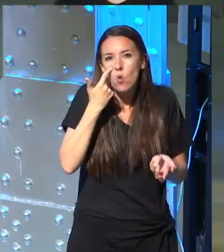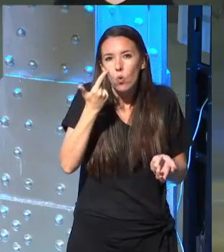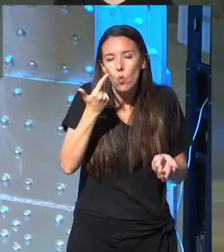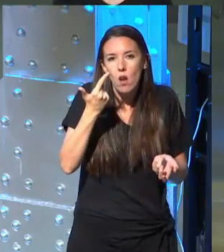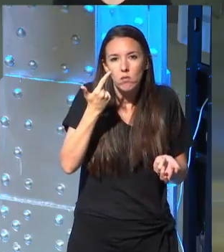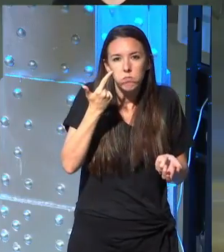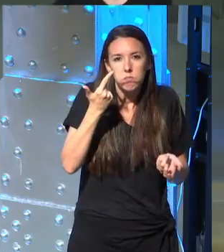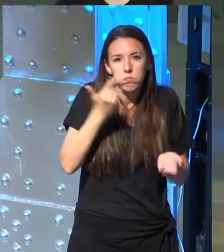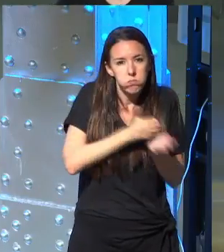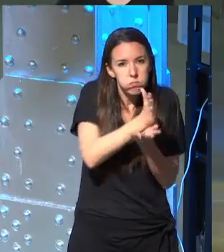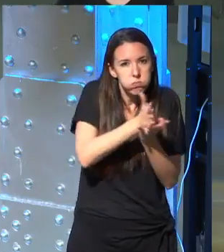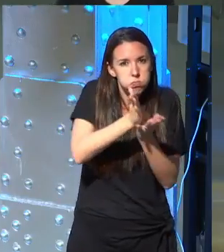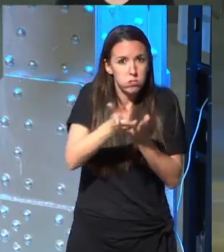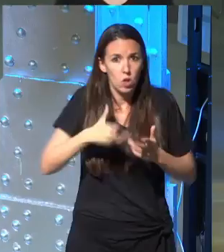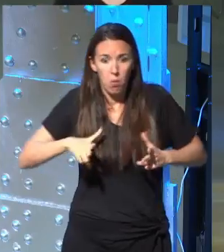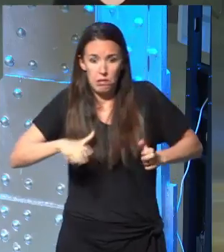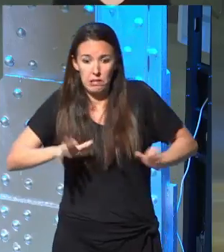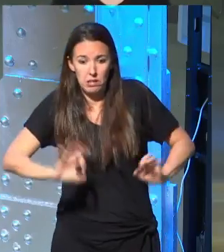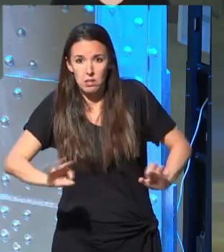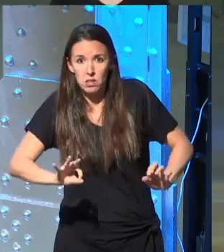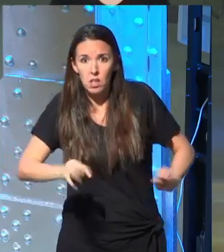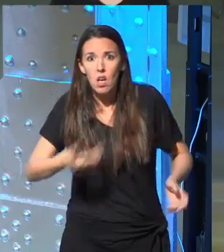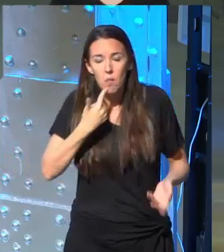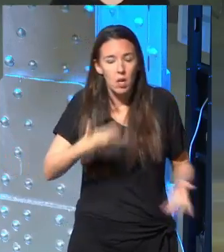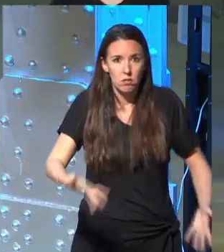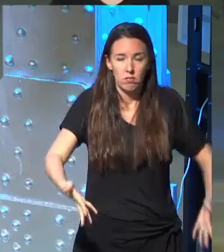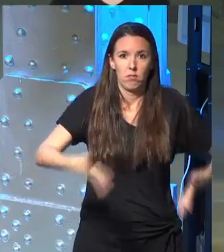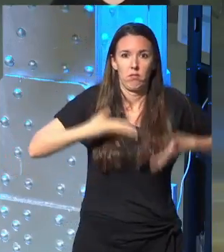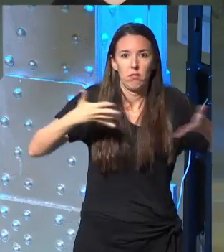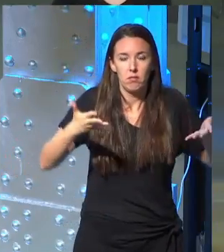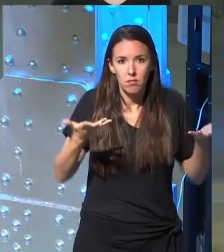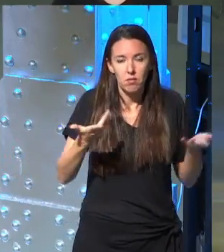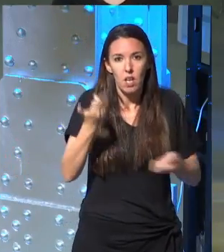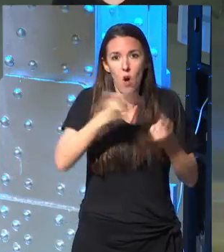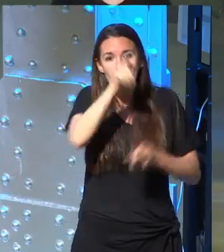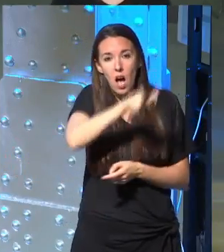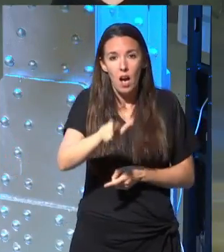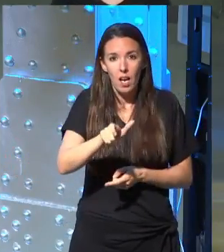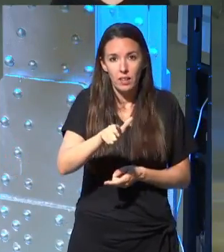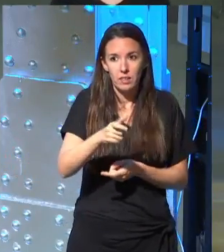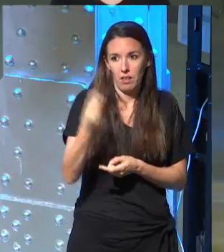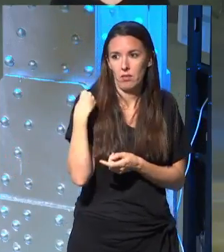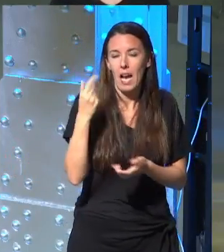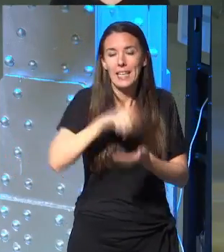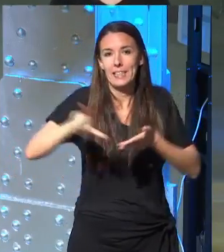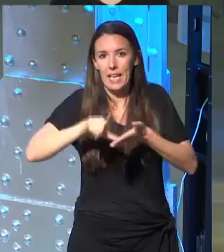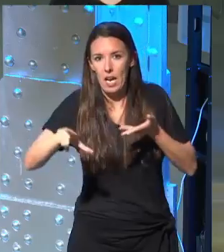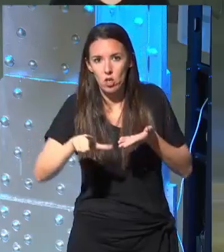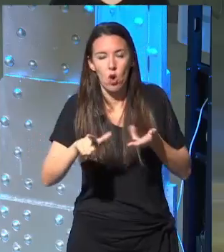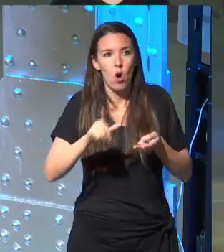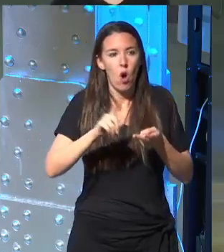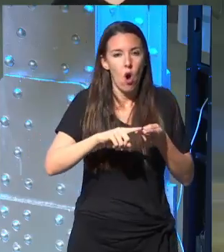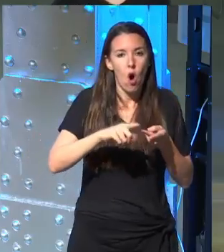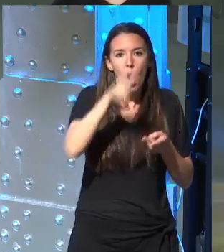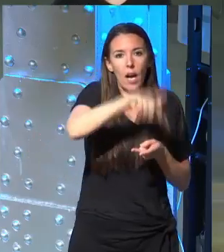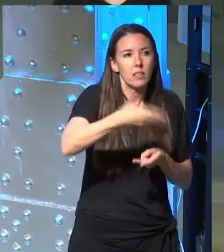sin yo tampoco planificarlo, pero claro, de repente... Hay gente que ahora se me acerca desde el punto de vista literario. Hay gente que se me acerca